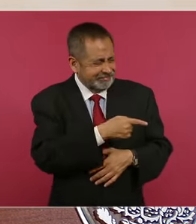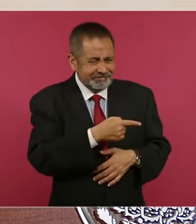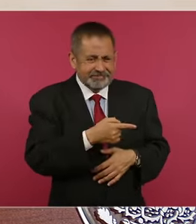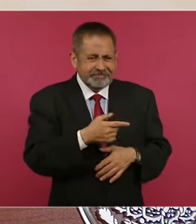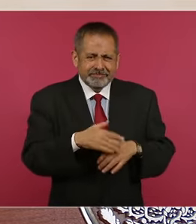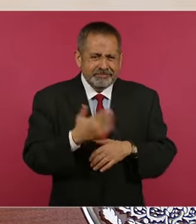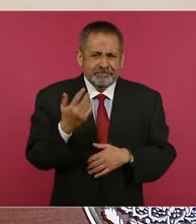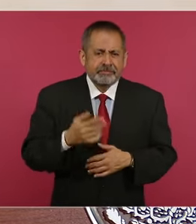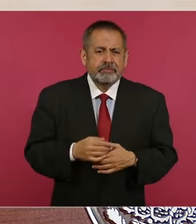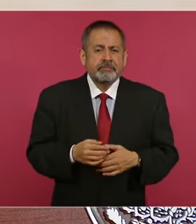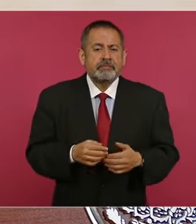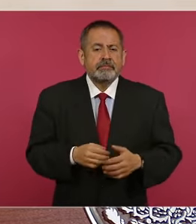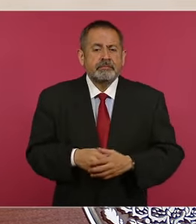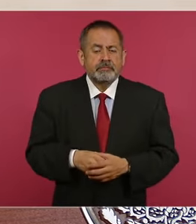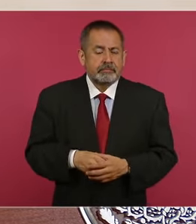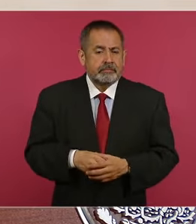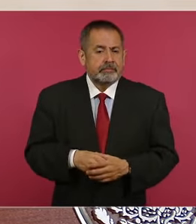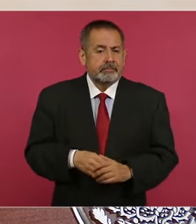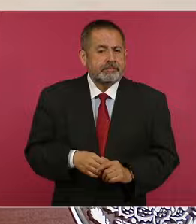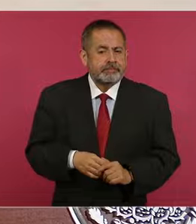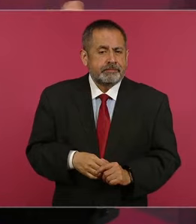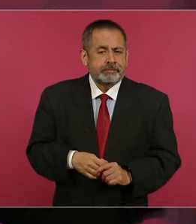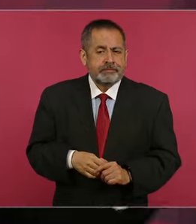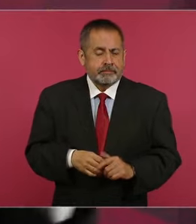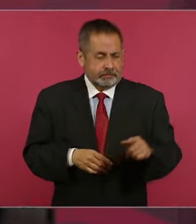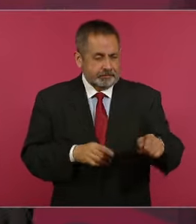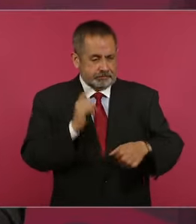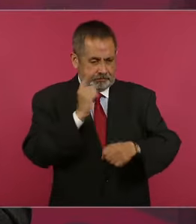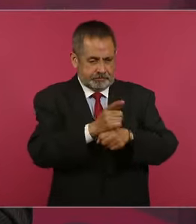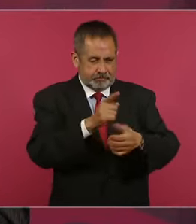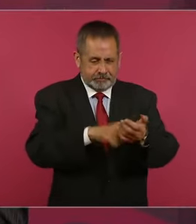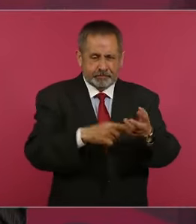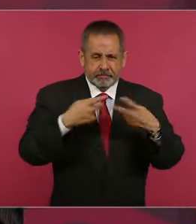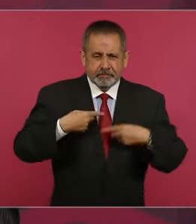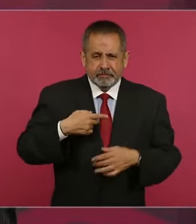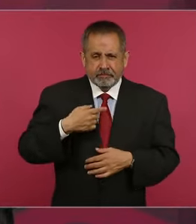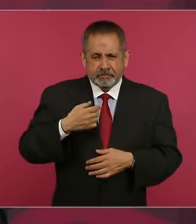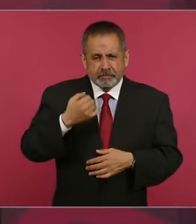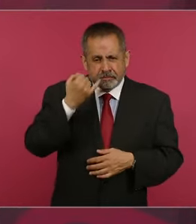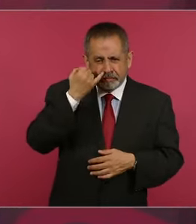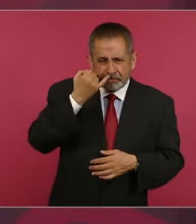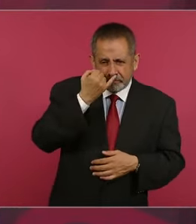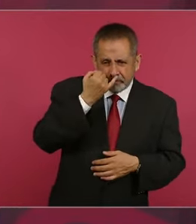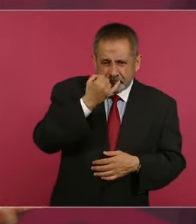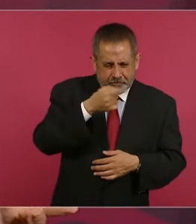se le encontró a una persona cocaína, pero como